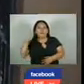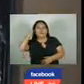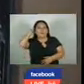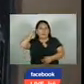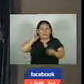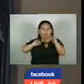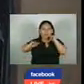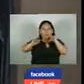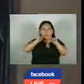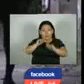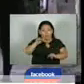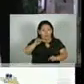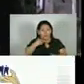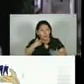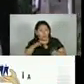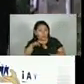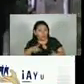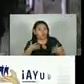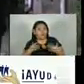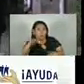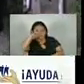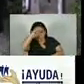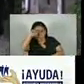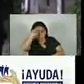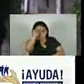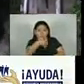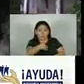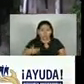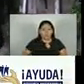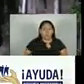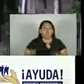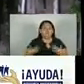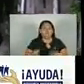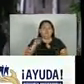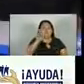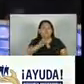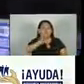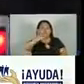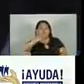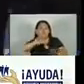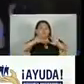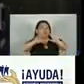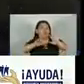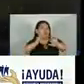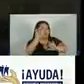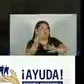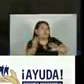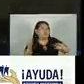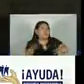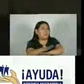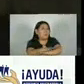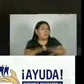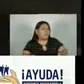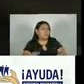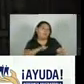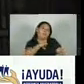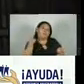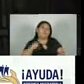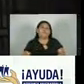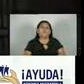informó que en lo que va de la administración del Ejecutivo se registran 238 días sin homicidios.